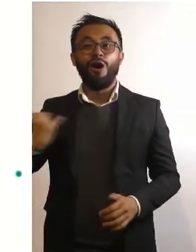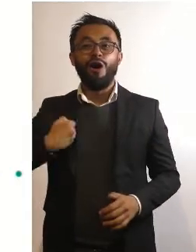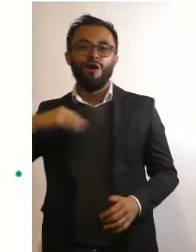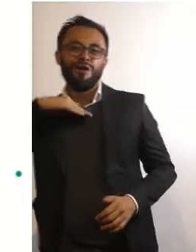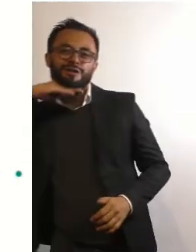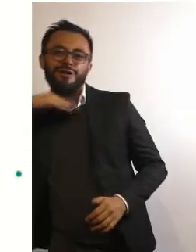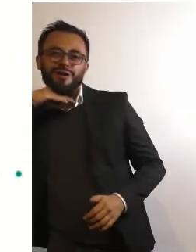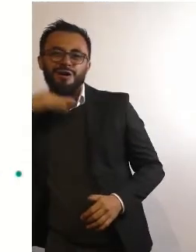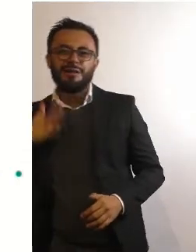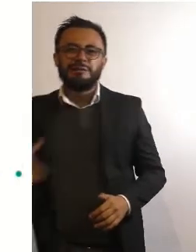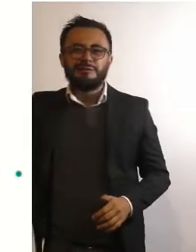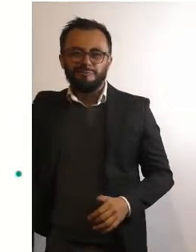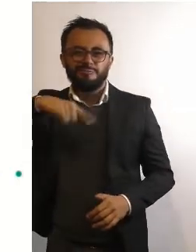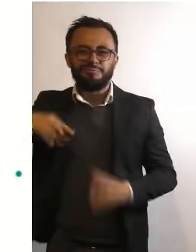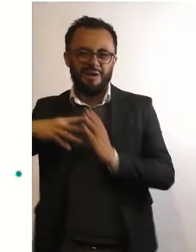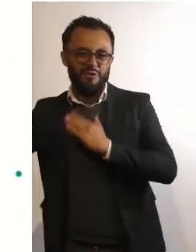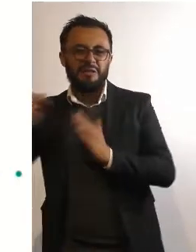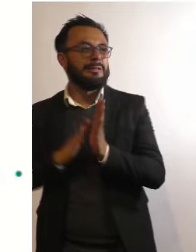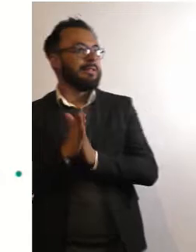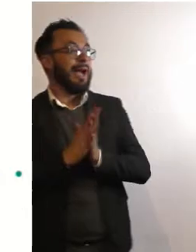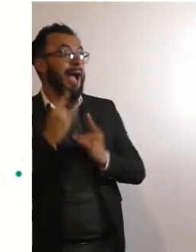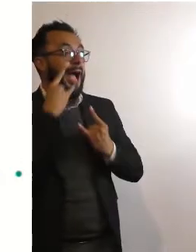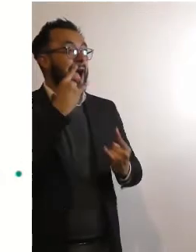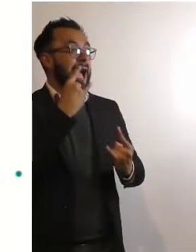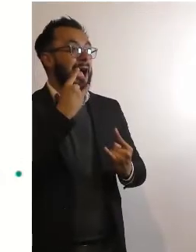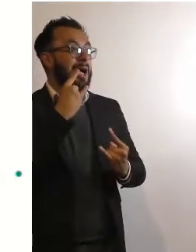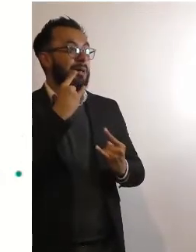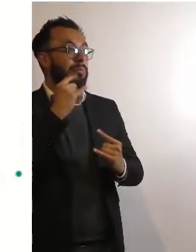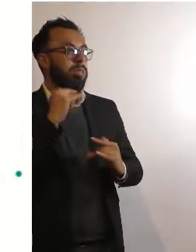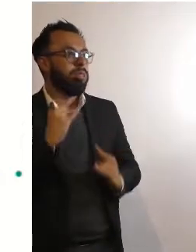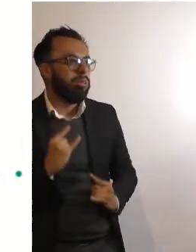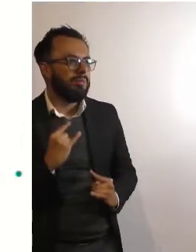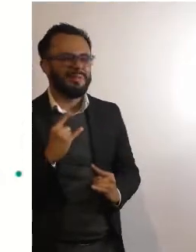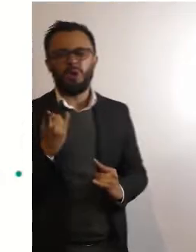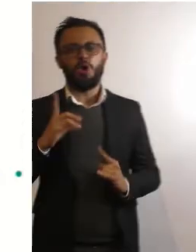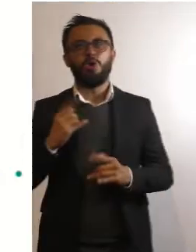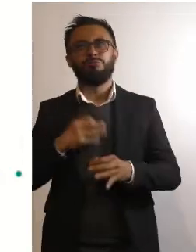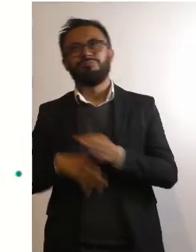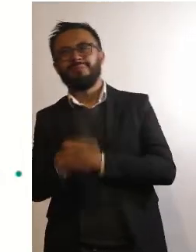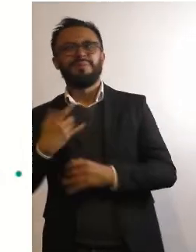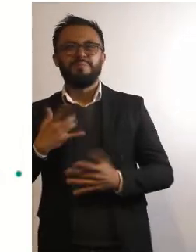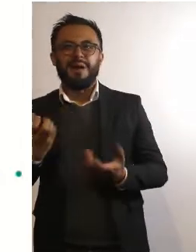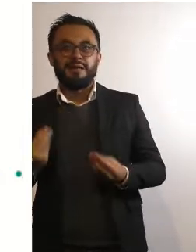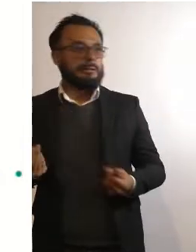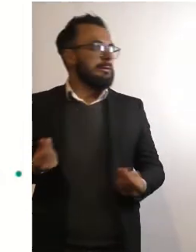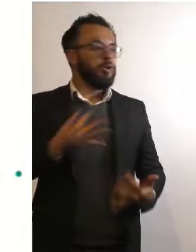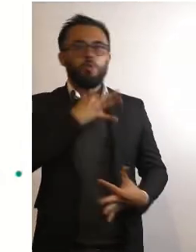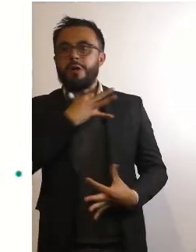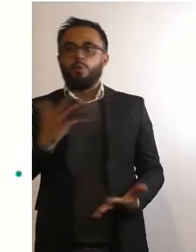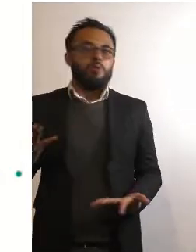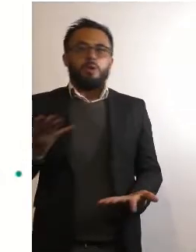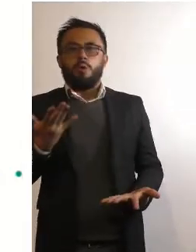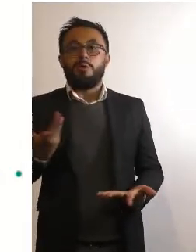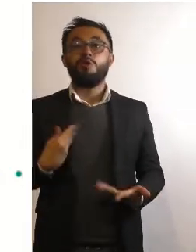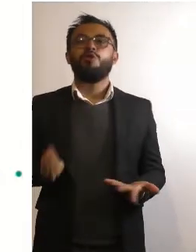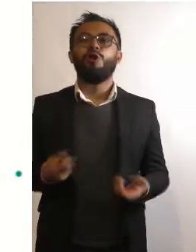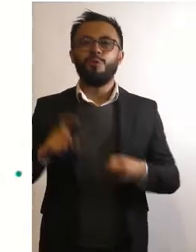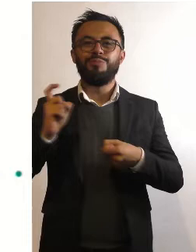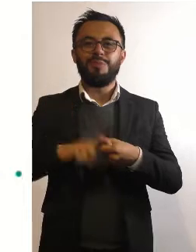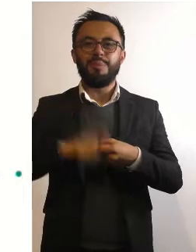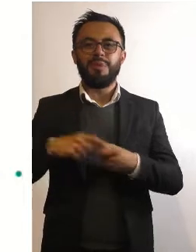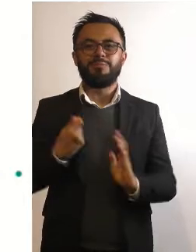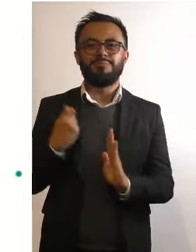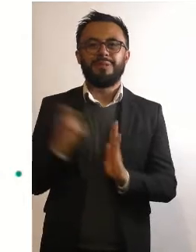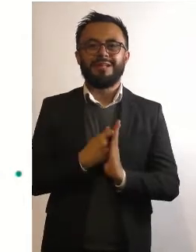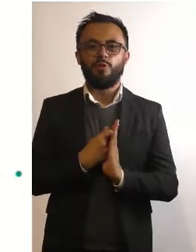o no el interés, sino por factores económicos disminuyó la matrícula. Los segundos semestres del año siempre hemos visto